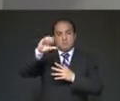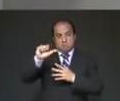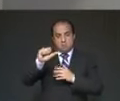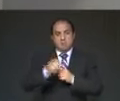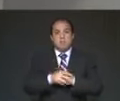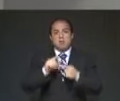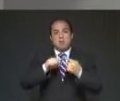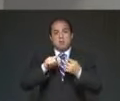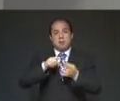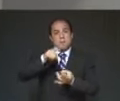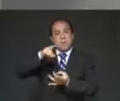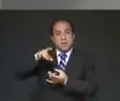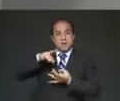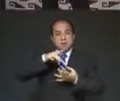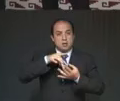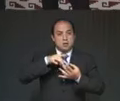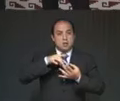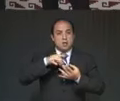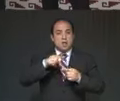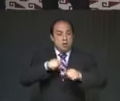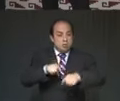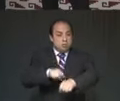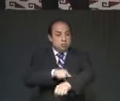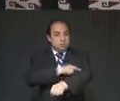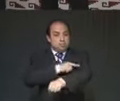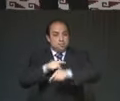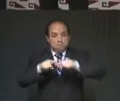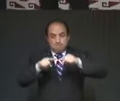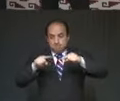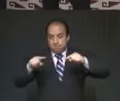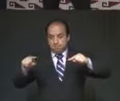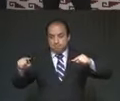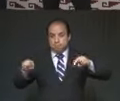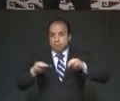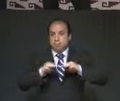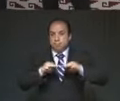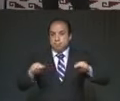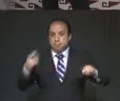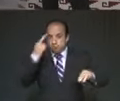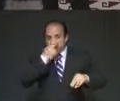que fue midiendo toda la ruta. Gracias.